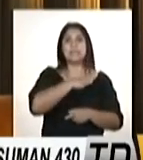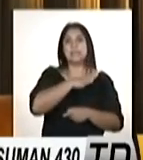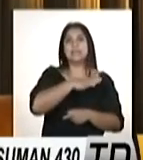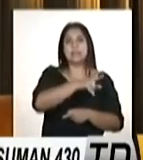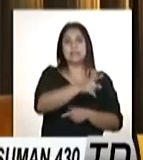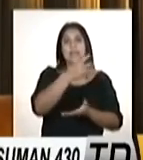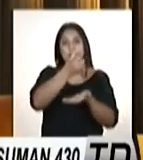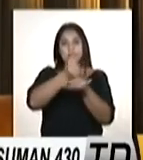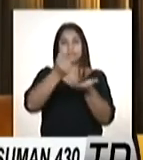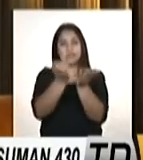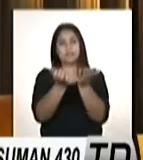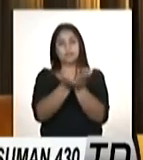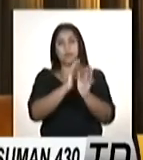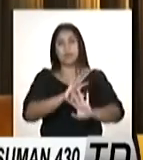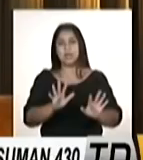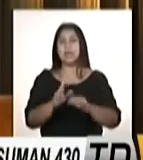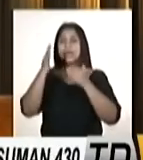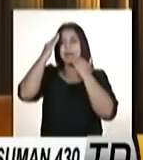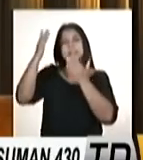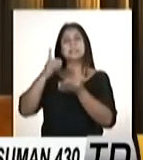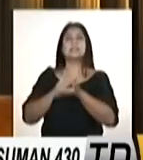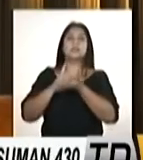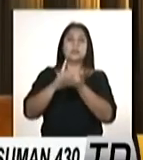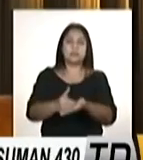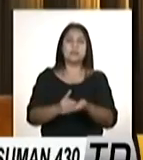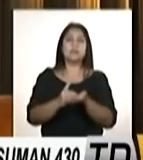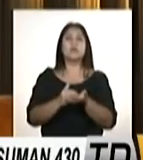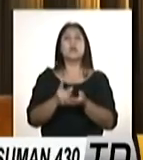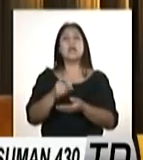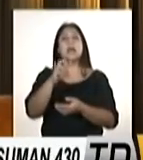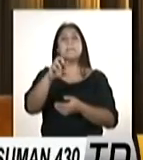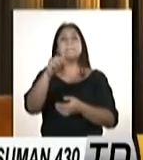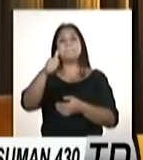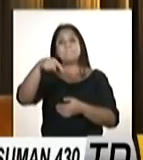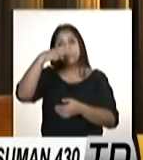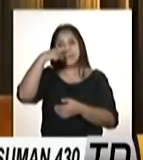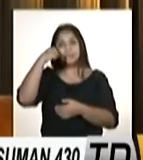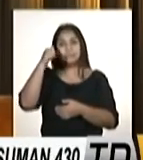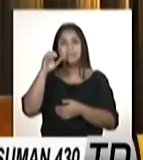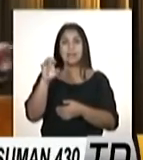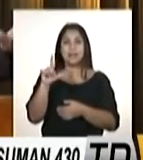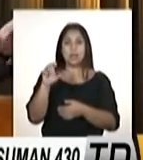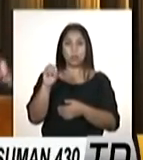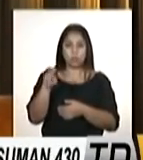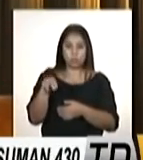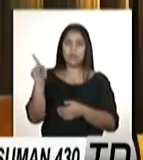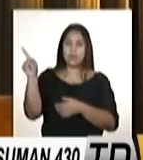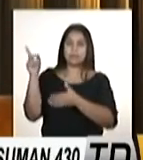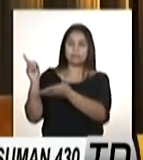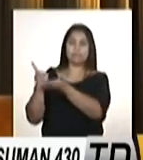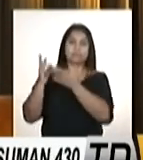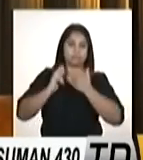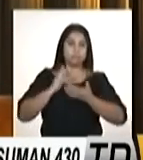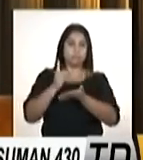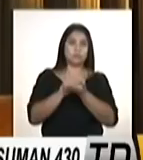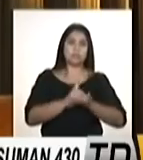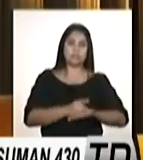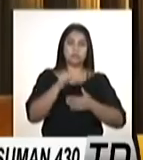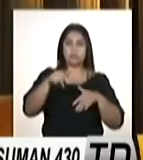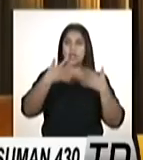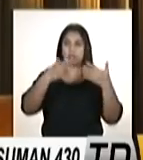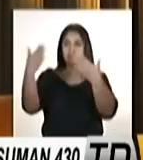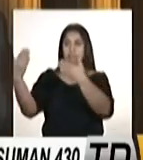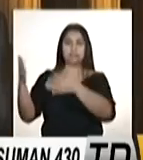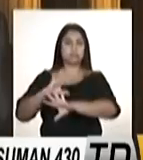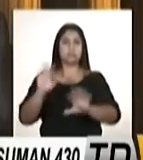gel ya, gracias al donativo que nos hizo el ingenio Pantaleón. Esos ya se están enviando a todas las escuelas en el